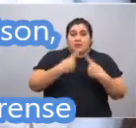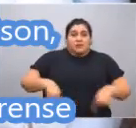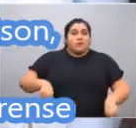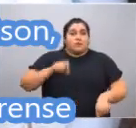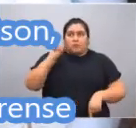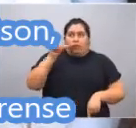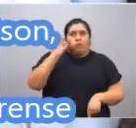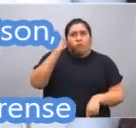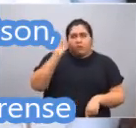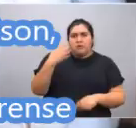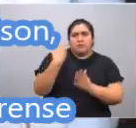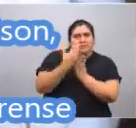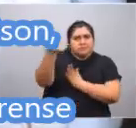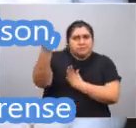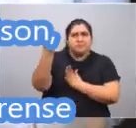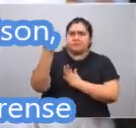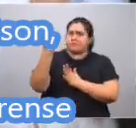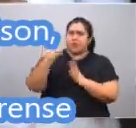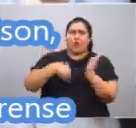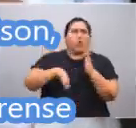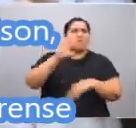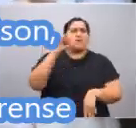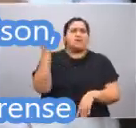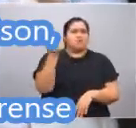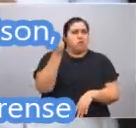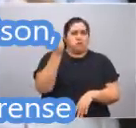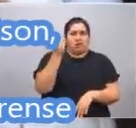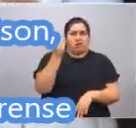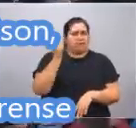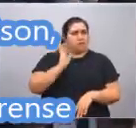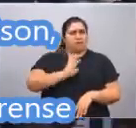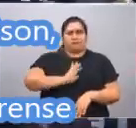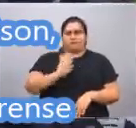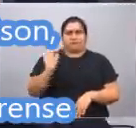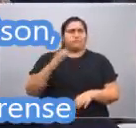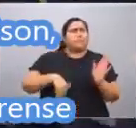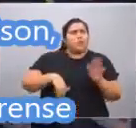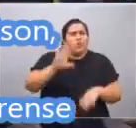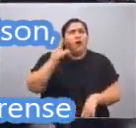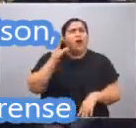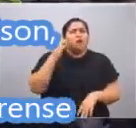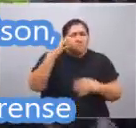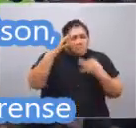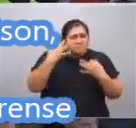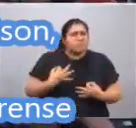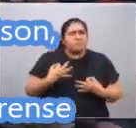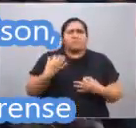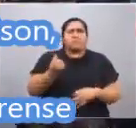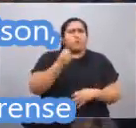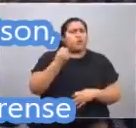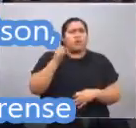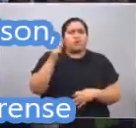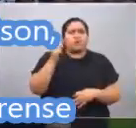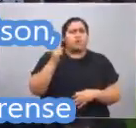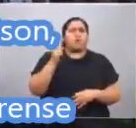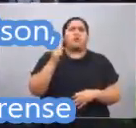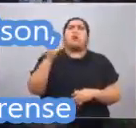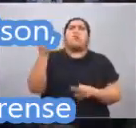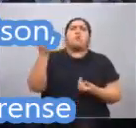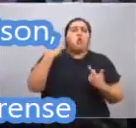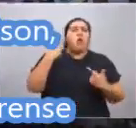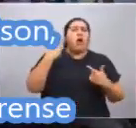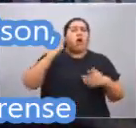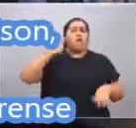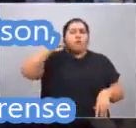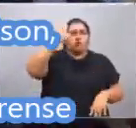que le corresponden a lo más importante, a lo más preciado, a lo que nos da